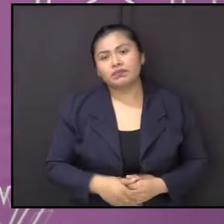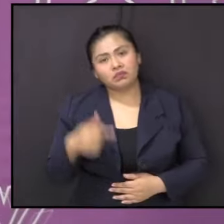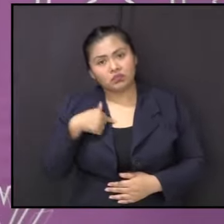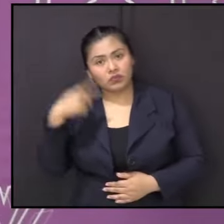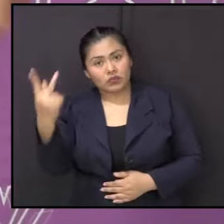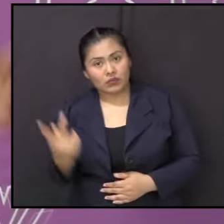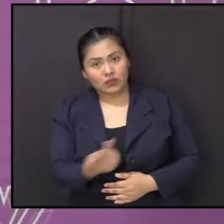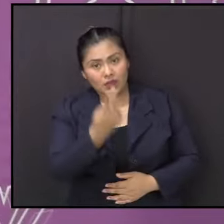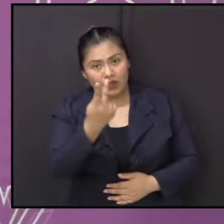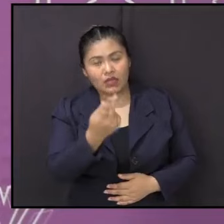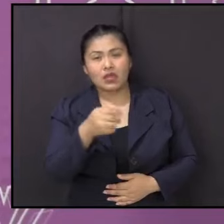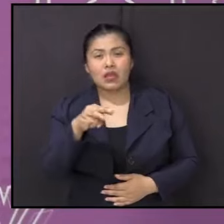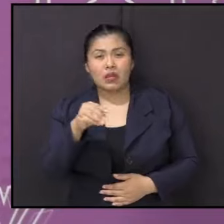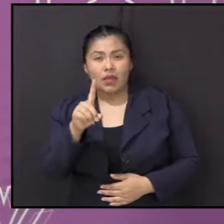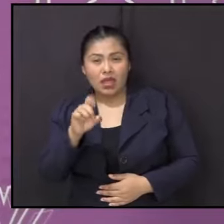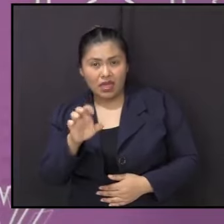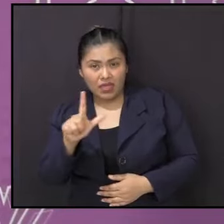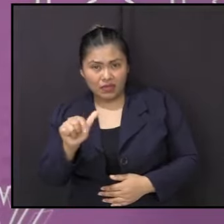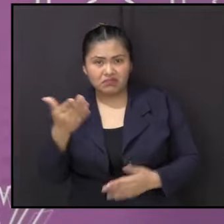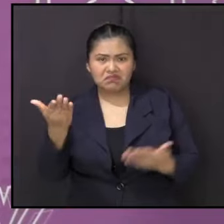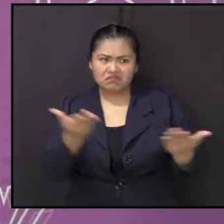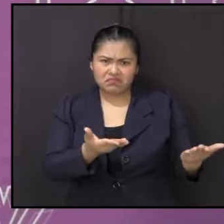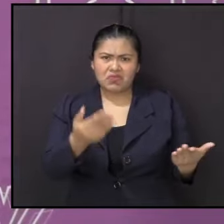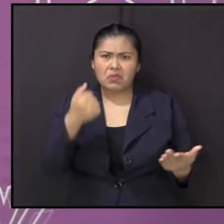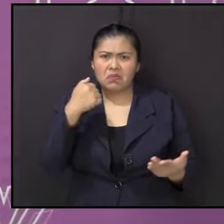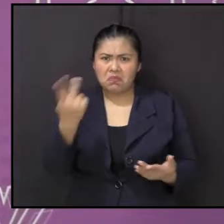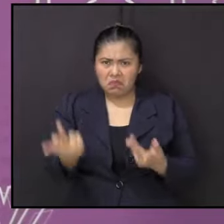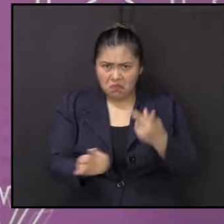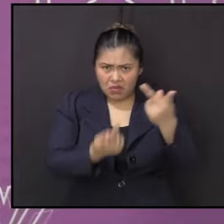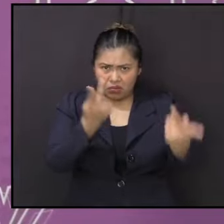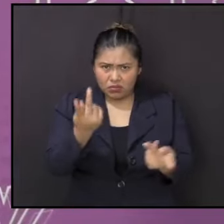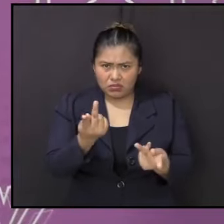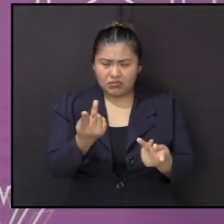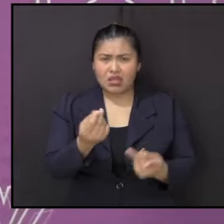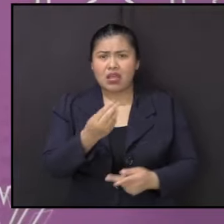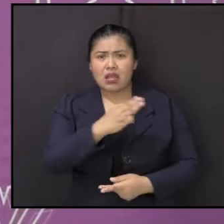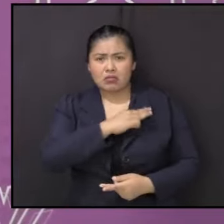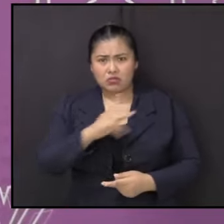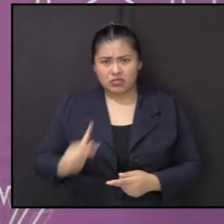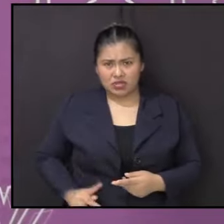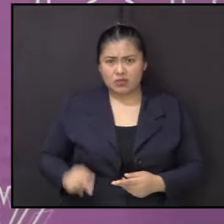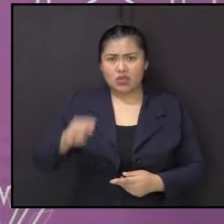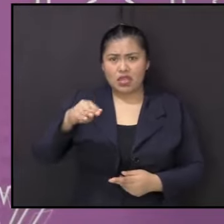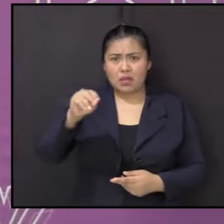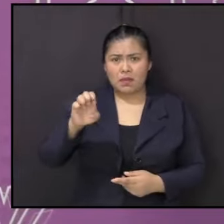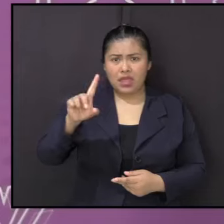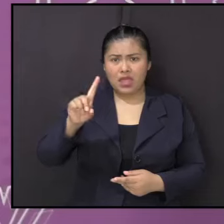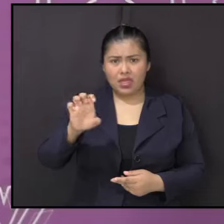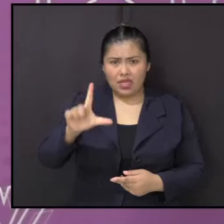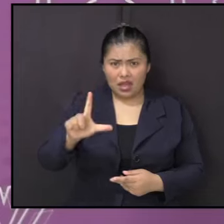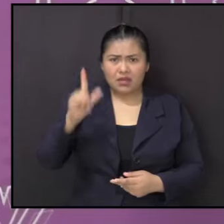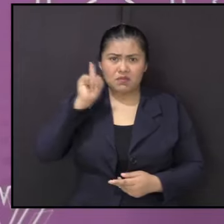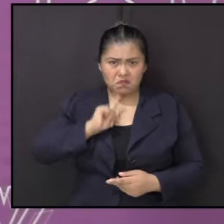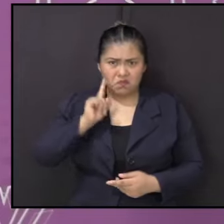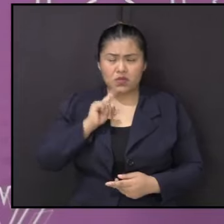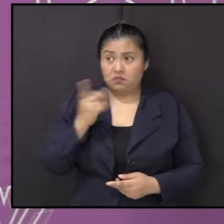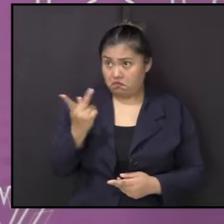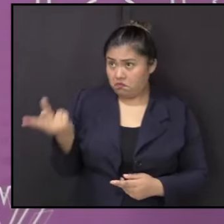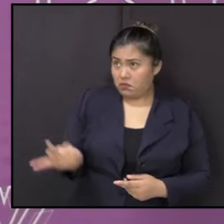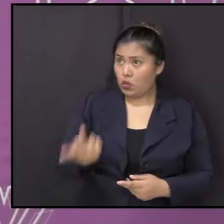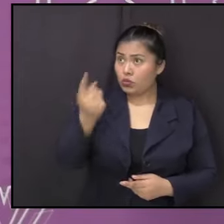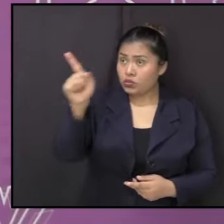de Medel y para todas las personas que trabajan en ese ayuntamiento, si son mayoría, si tienen el cabildo y habían